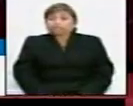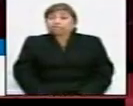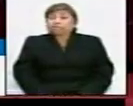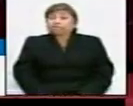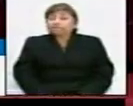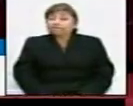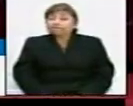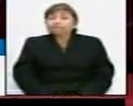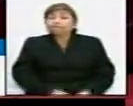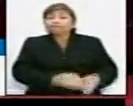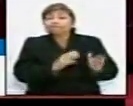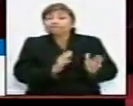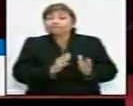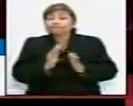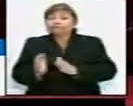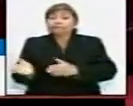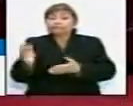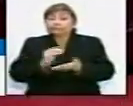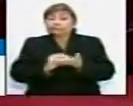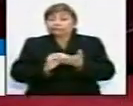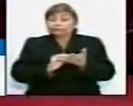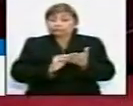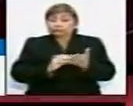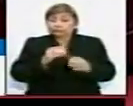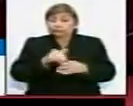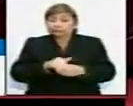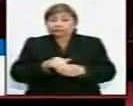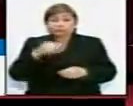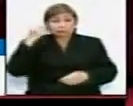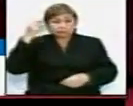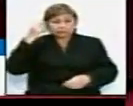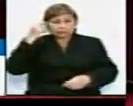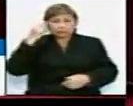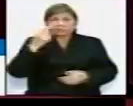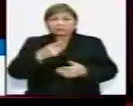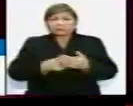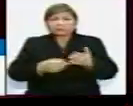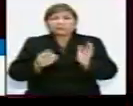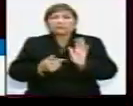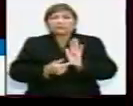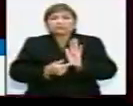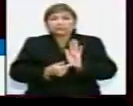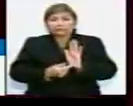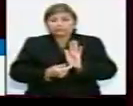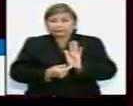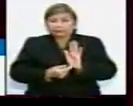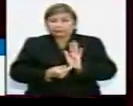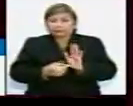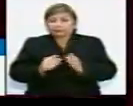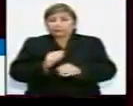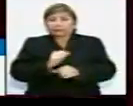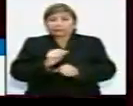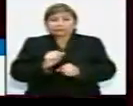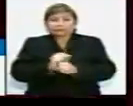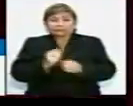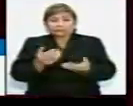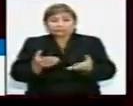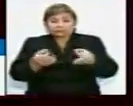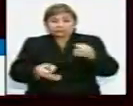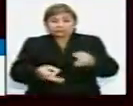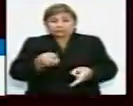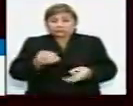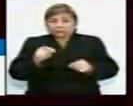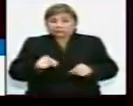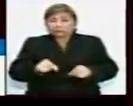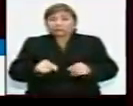El proceso de inscripción de una agrupación política comienza con la presentación de la solicitud ante el Jurado